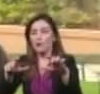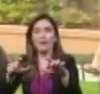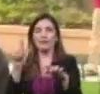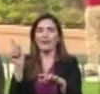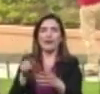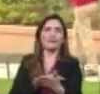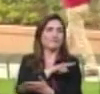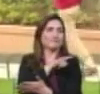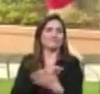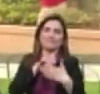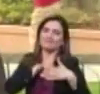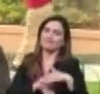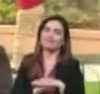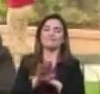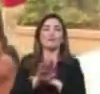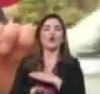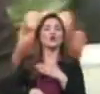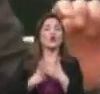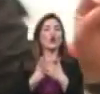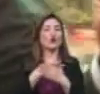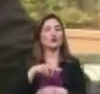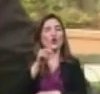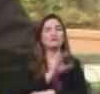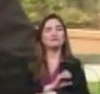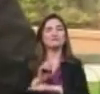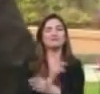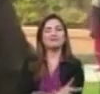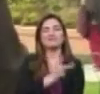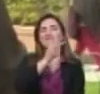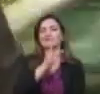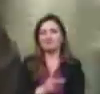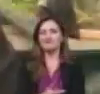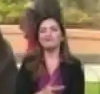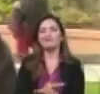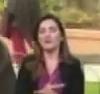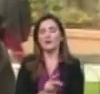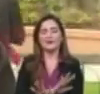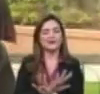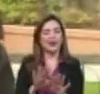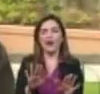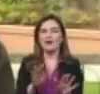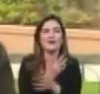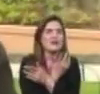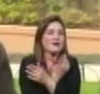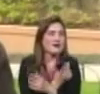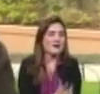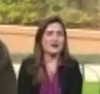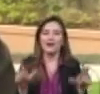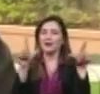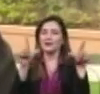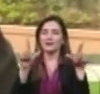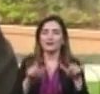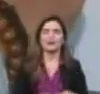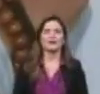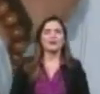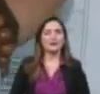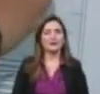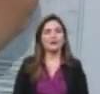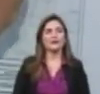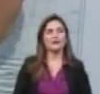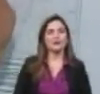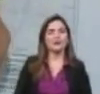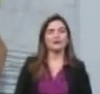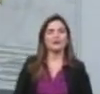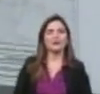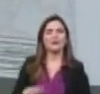cual se dice que prácticamente todo el noroccidente de Pichincha ha sido desgraficado como zona minera. Y